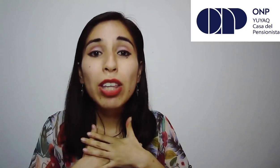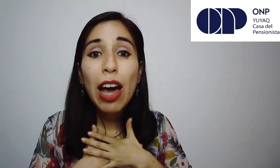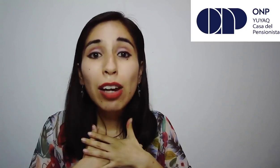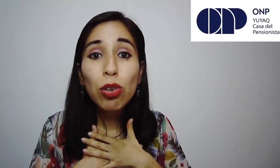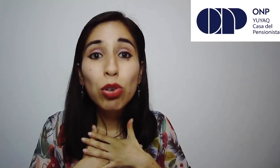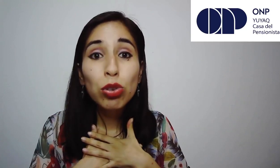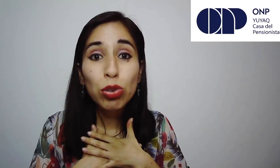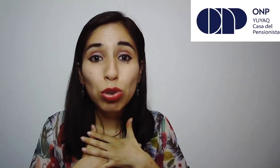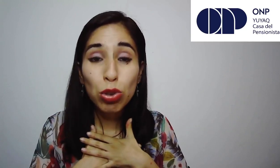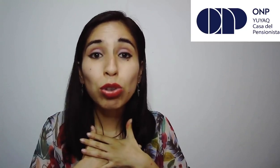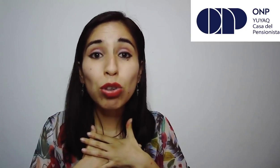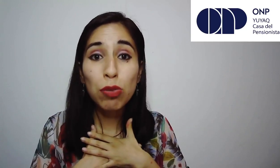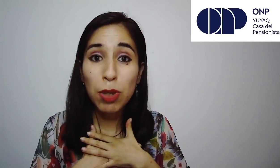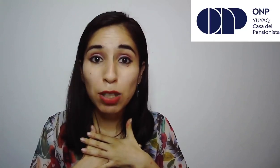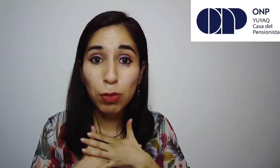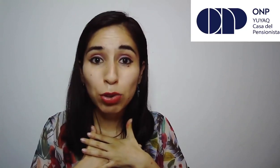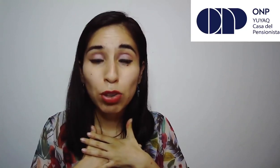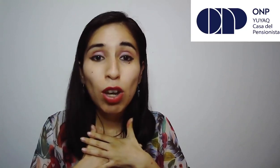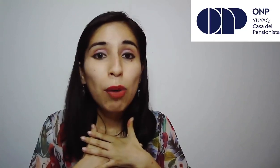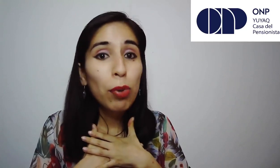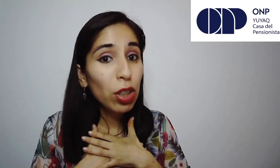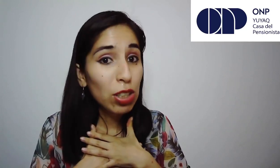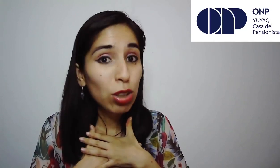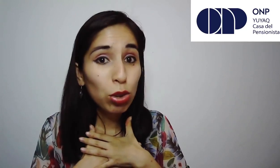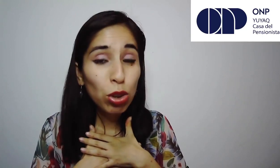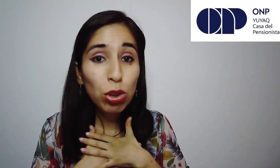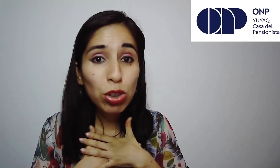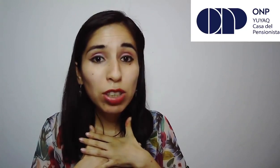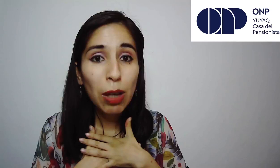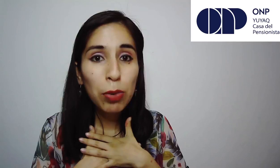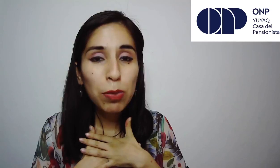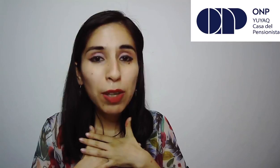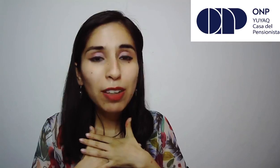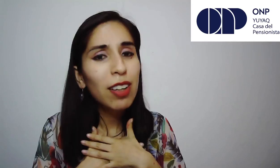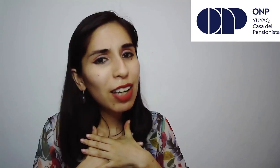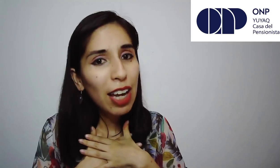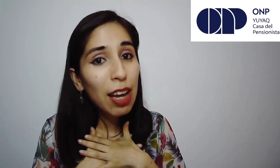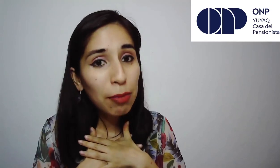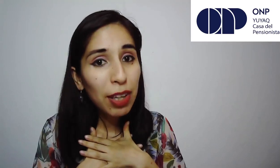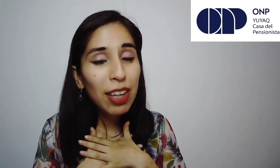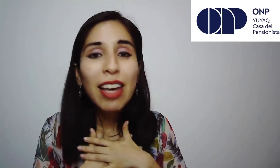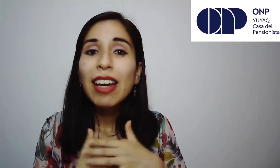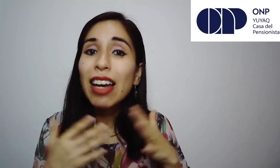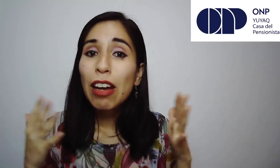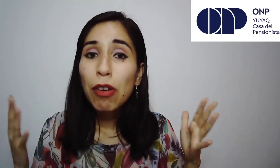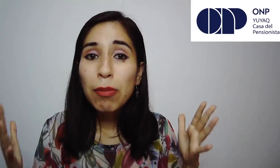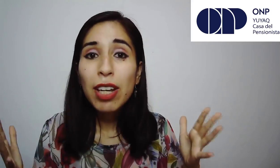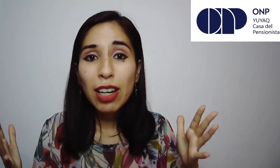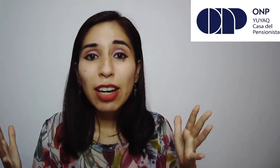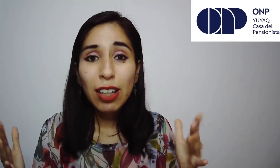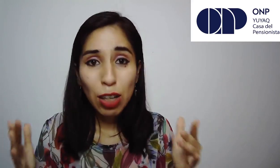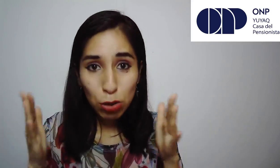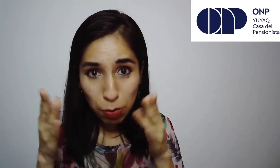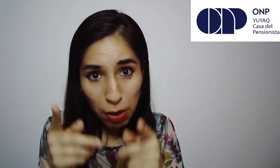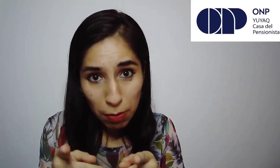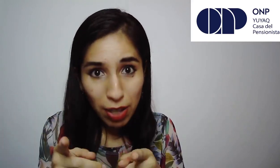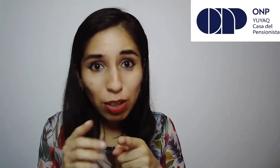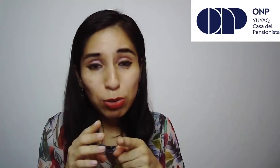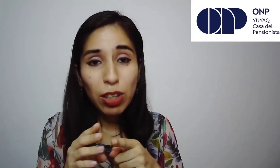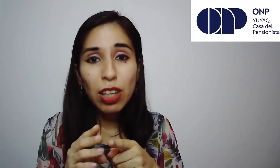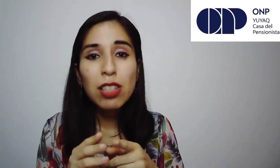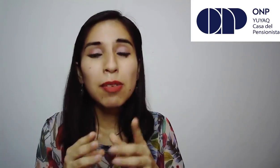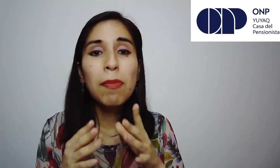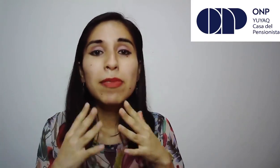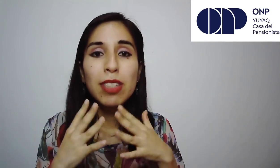cuidarnos nosotros mismos porque si nosotros estamos bien créanme que la familia que los ven